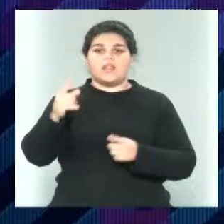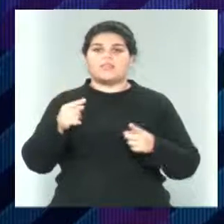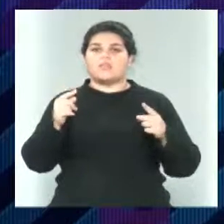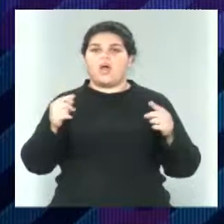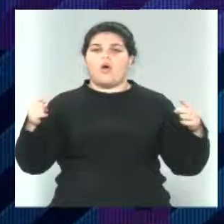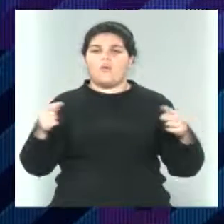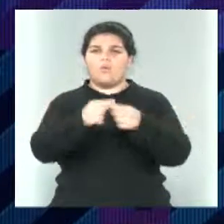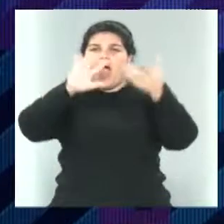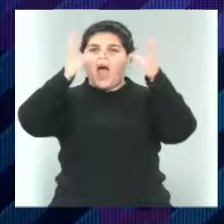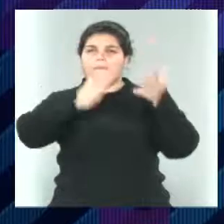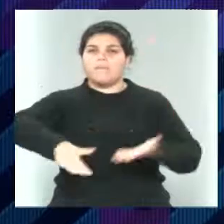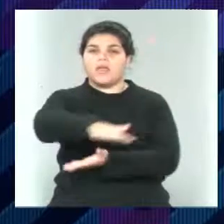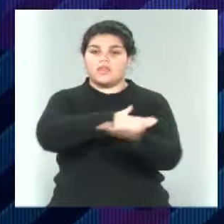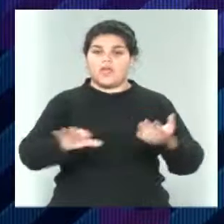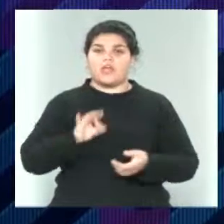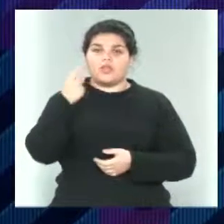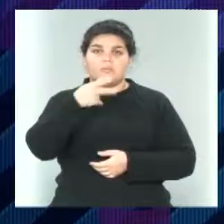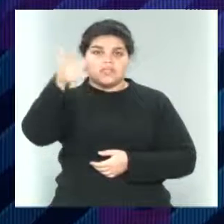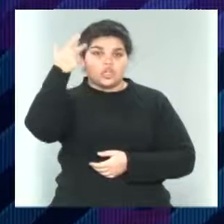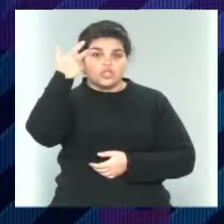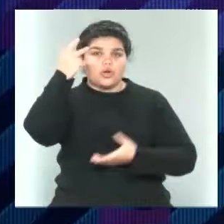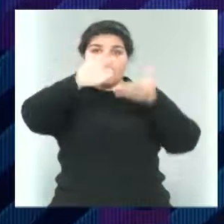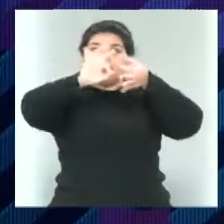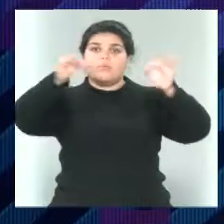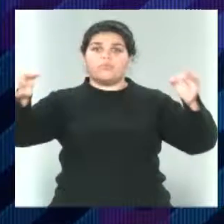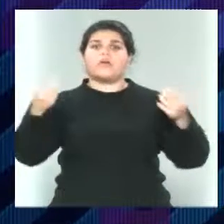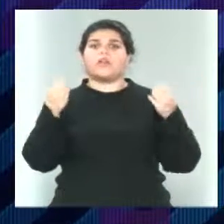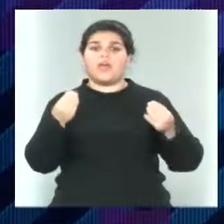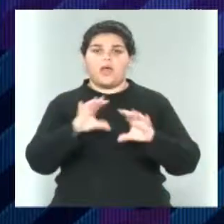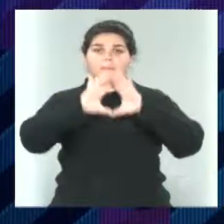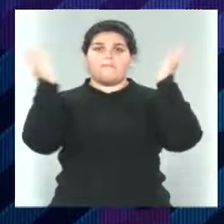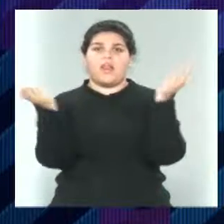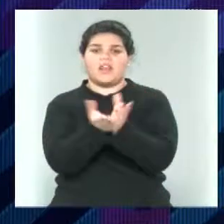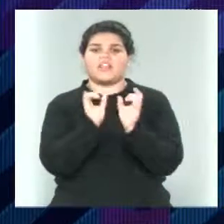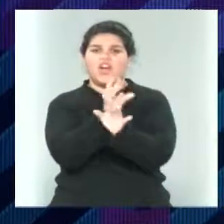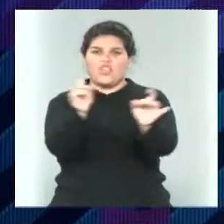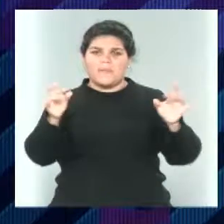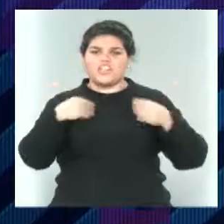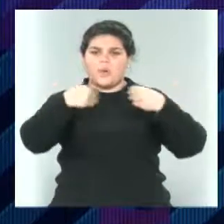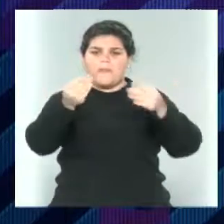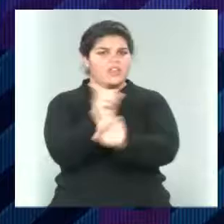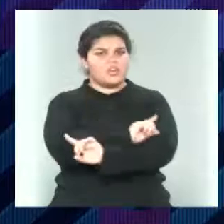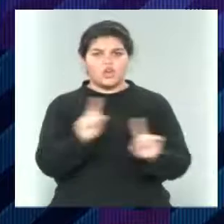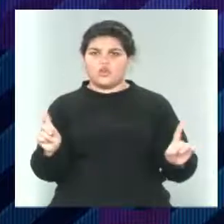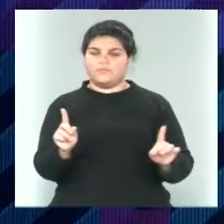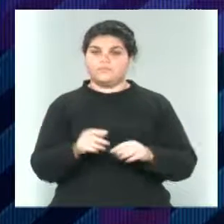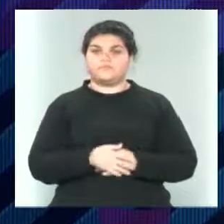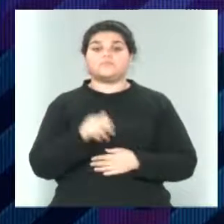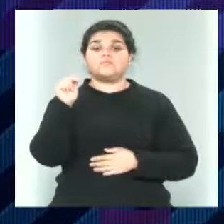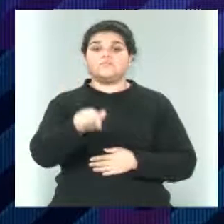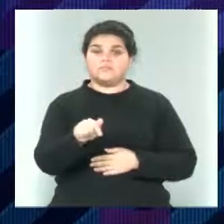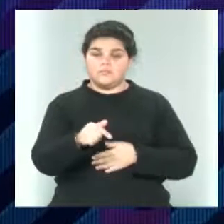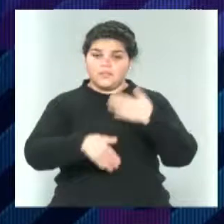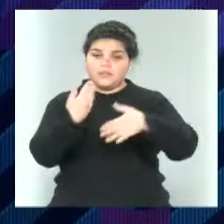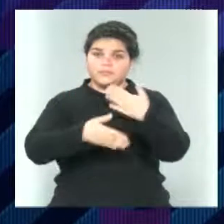el ambiente. En el 2018 la consigna es un planeta sin contaminación por plásticos. Este lema nos invita a tomar conciencia de